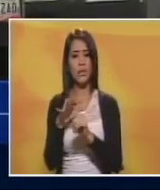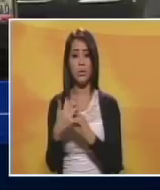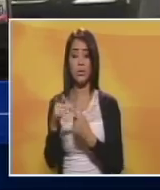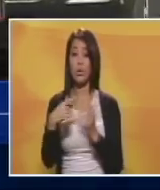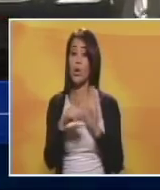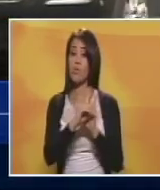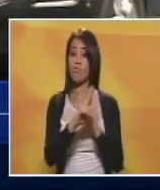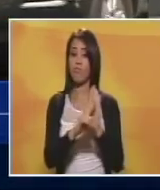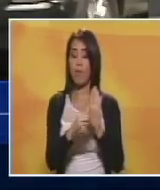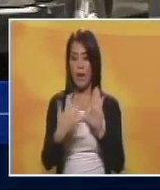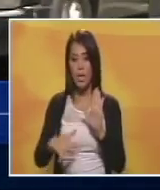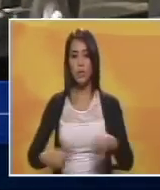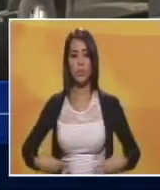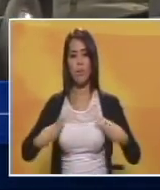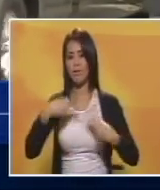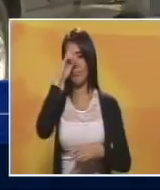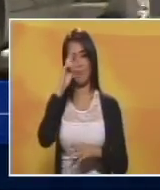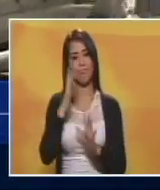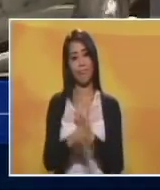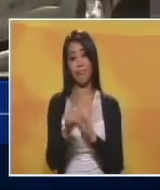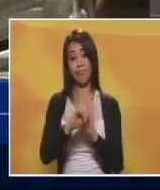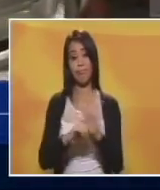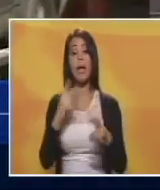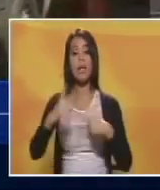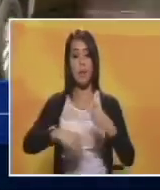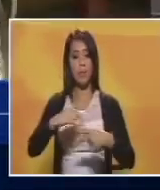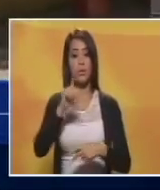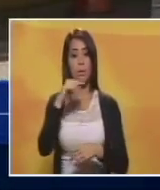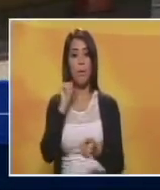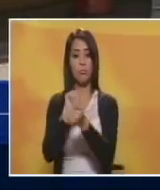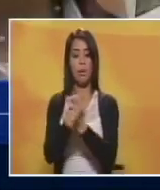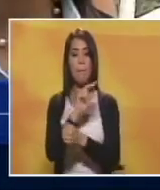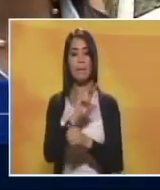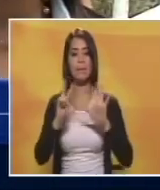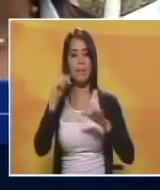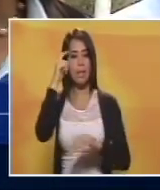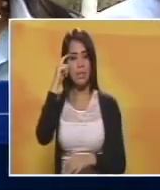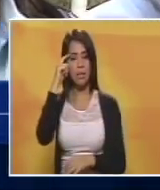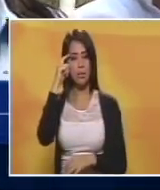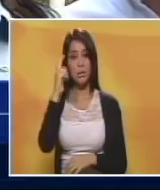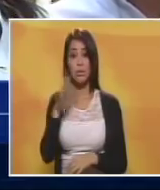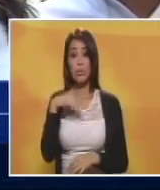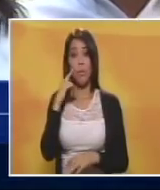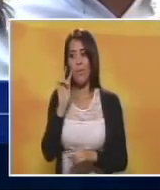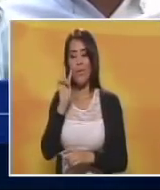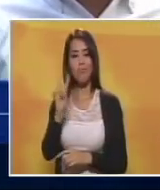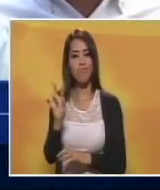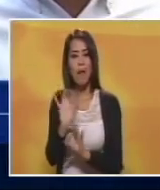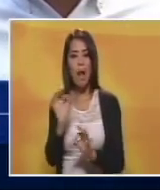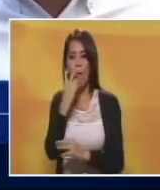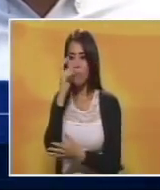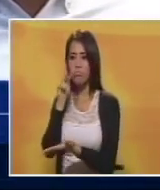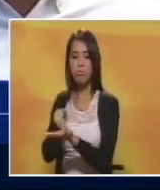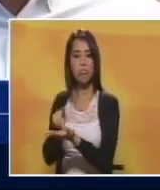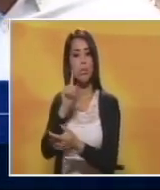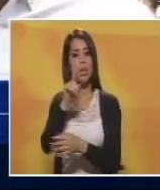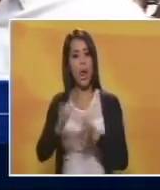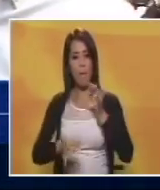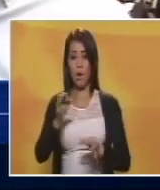la sede del SEBIN de la Helicoide, con el reporte. Buenas tardes, Maoli. Buenas tardes. Tanto el equipo de defensa de Juan Requesens como